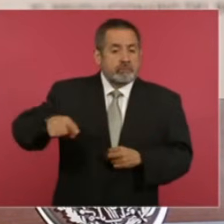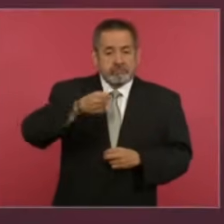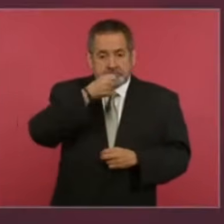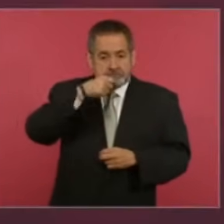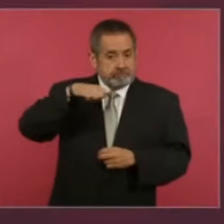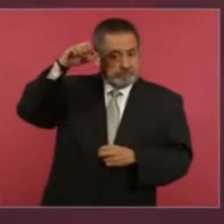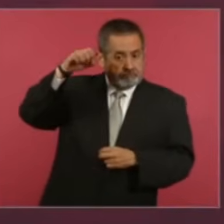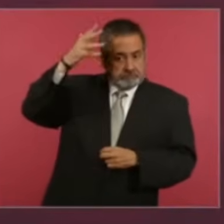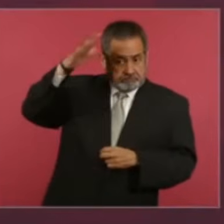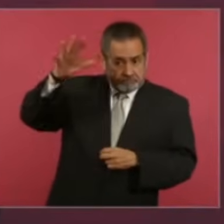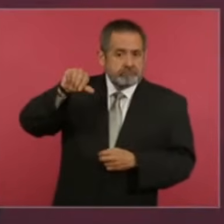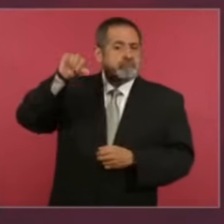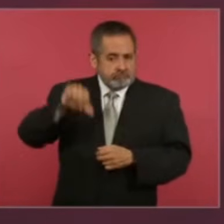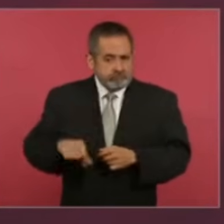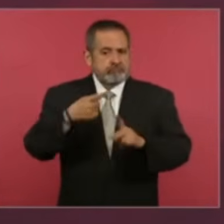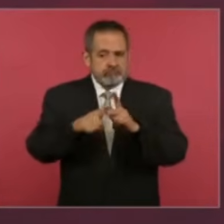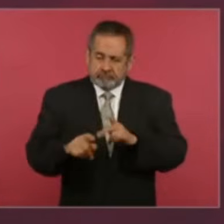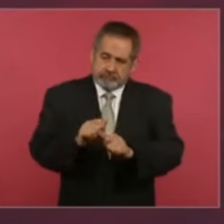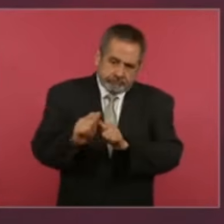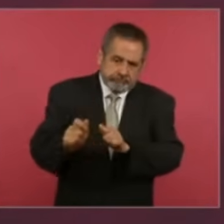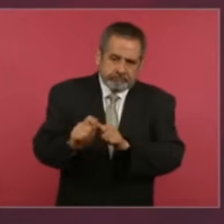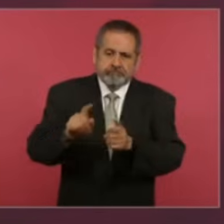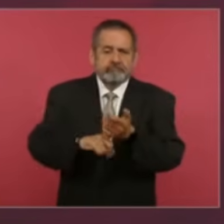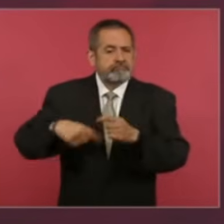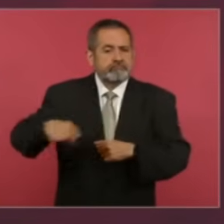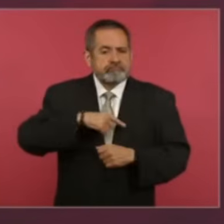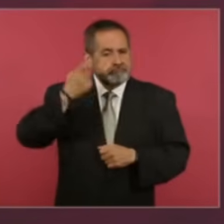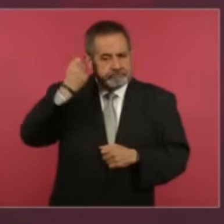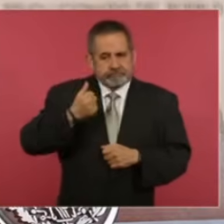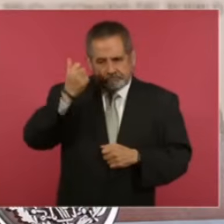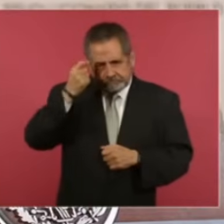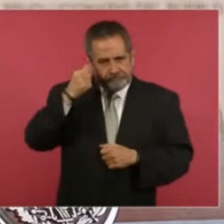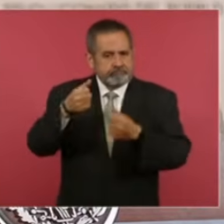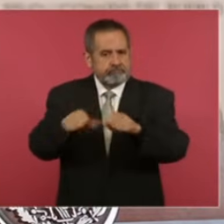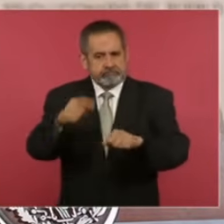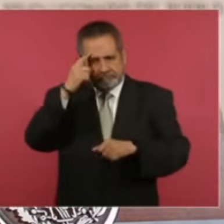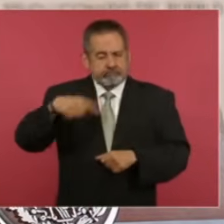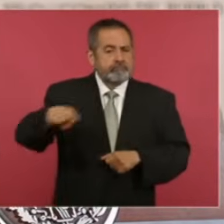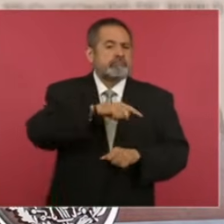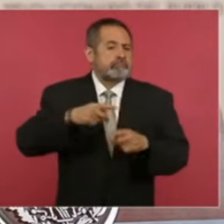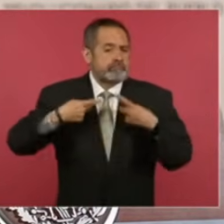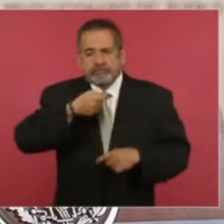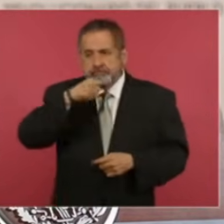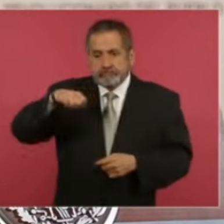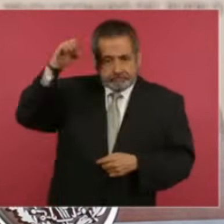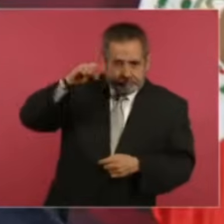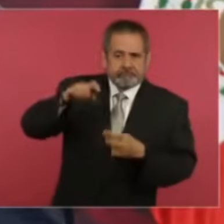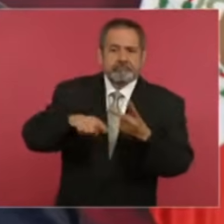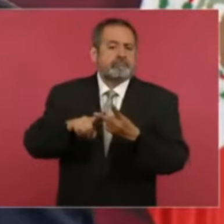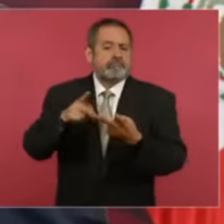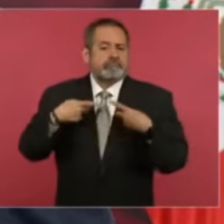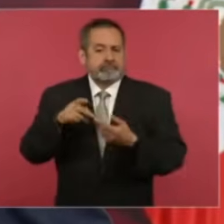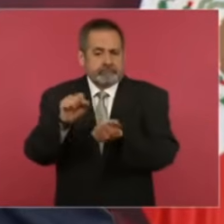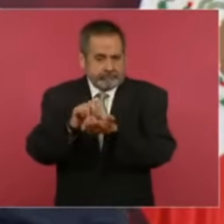del programa de la pensión a adultos mayores, a personas con discapacidad,